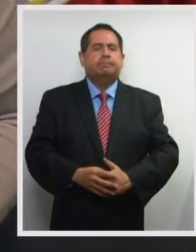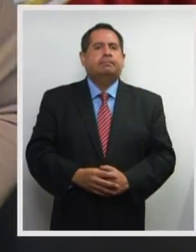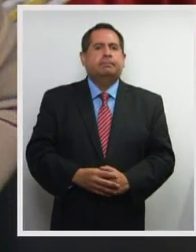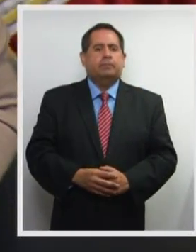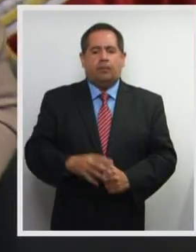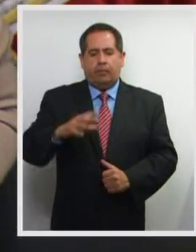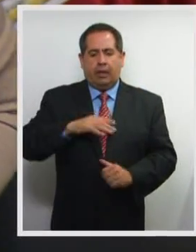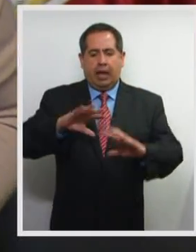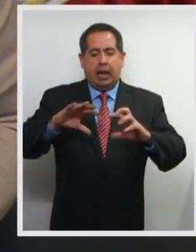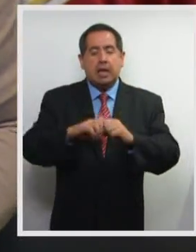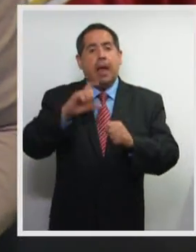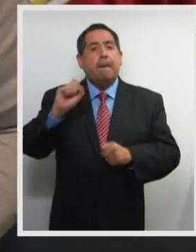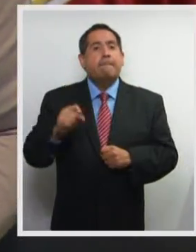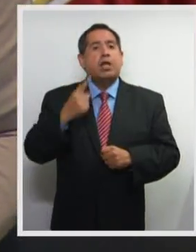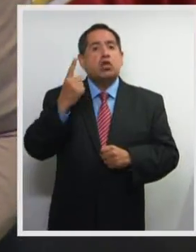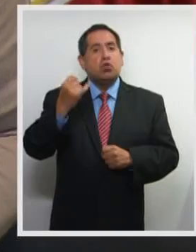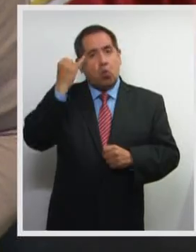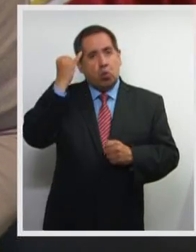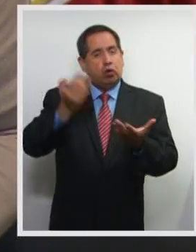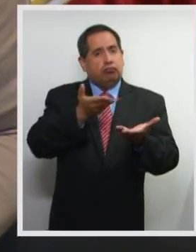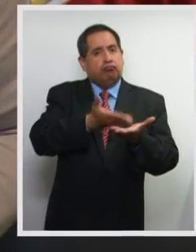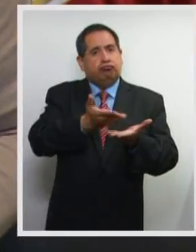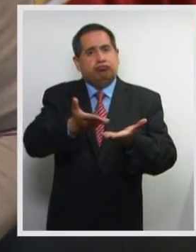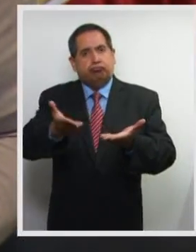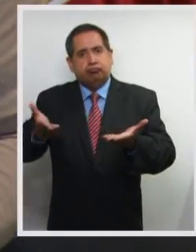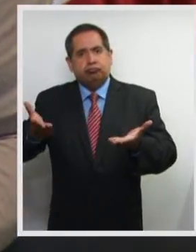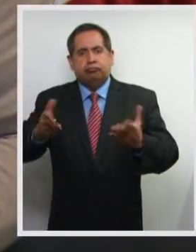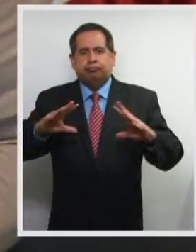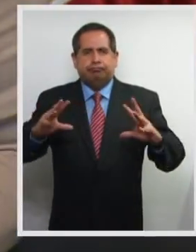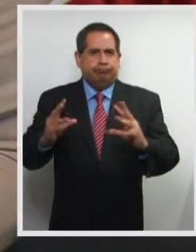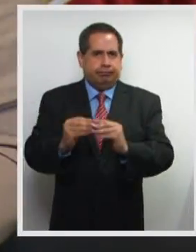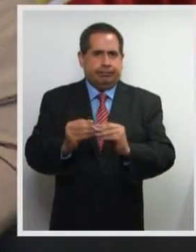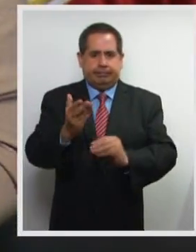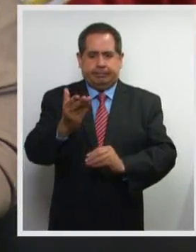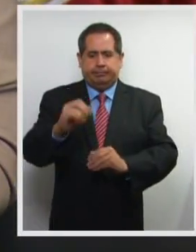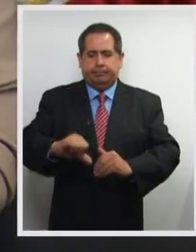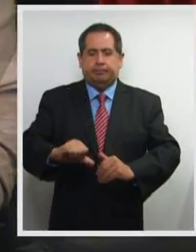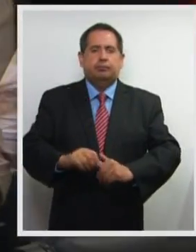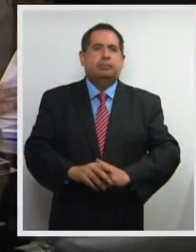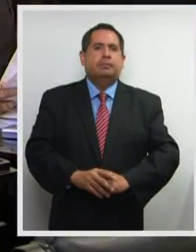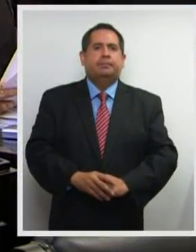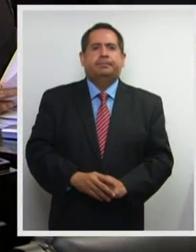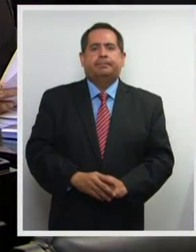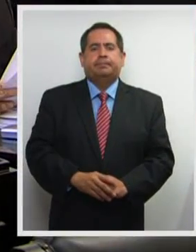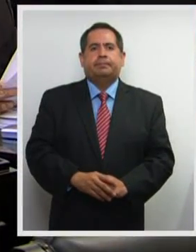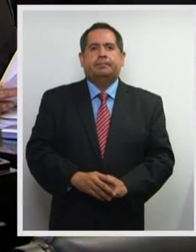Hay 21 iniciativas hasta el día de hoy inscritas.